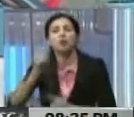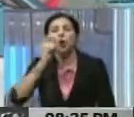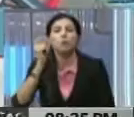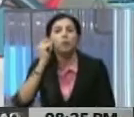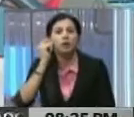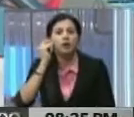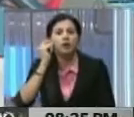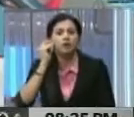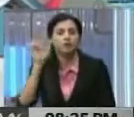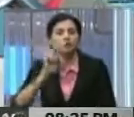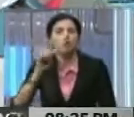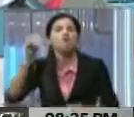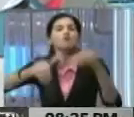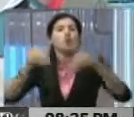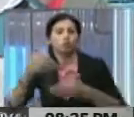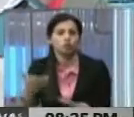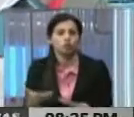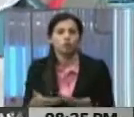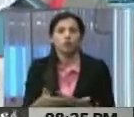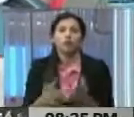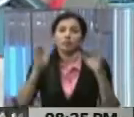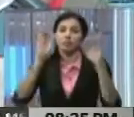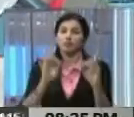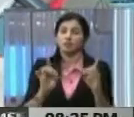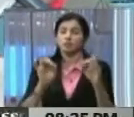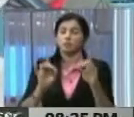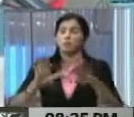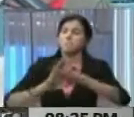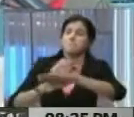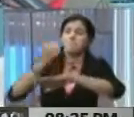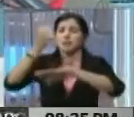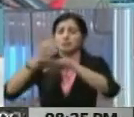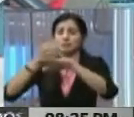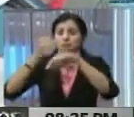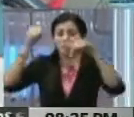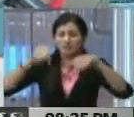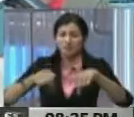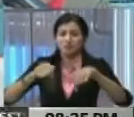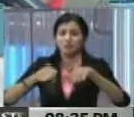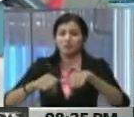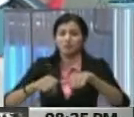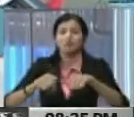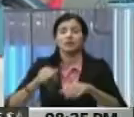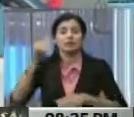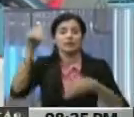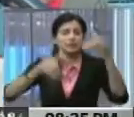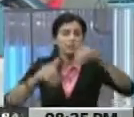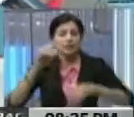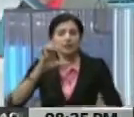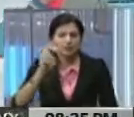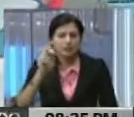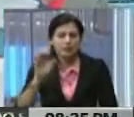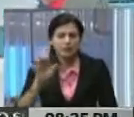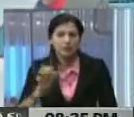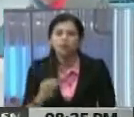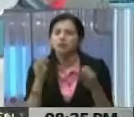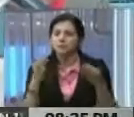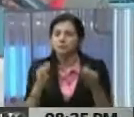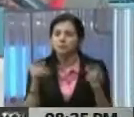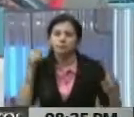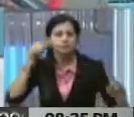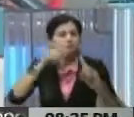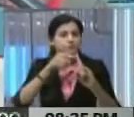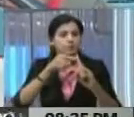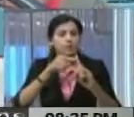venezolanos. En este sentido, las decisiones de las máximas autoridades de este poder electoral estarán siempre enmarcadas en el orden